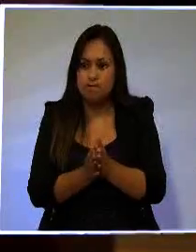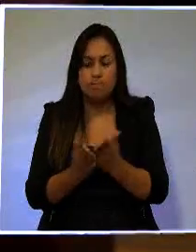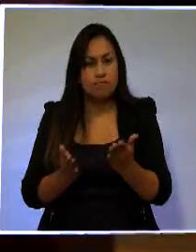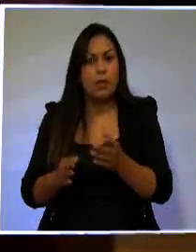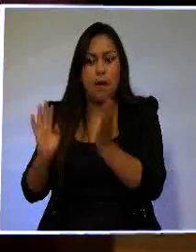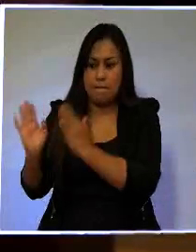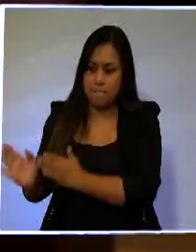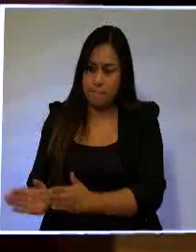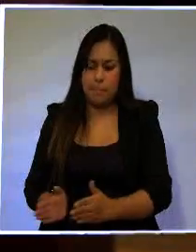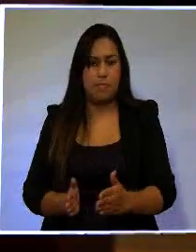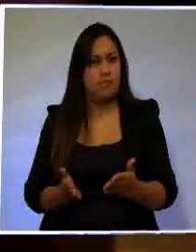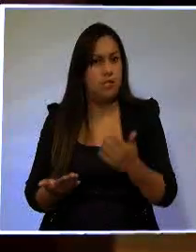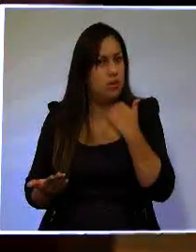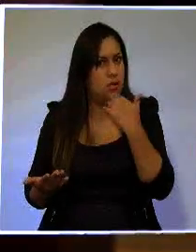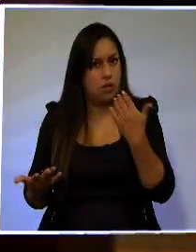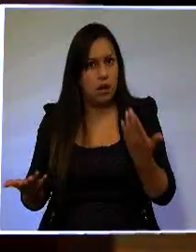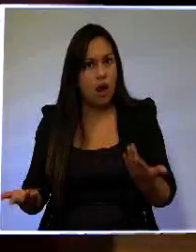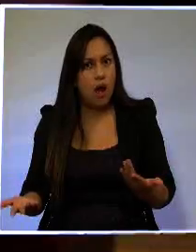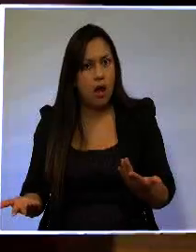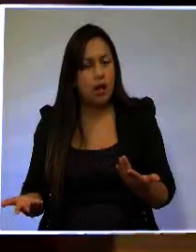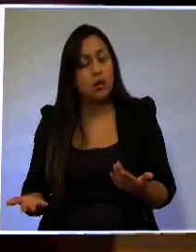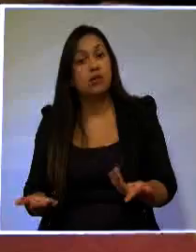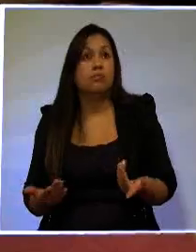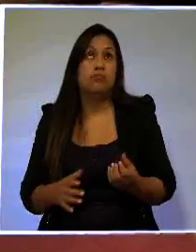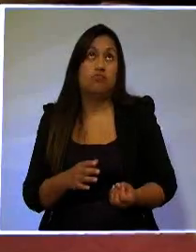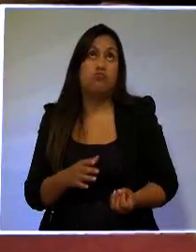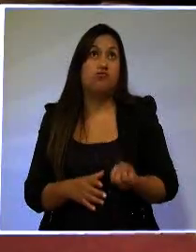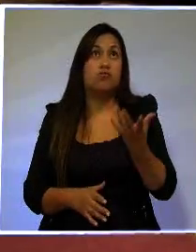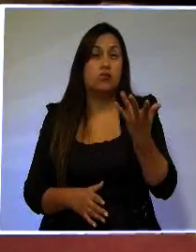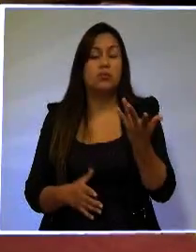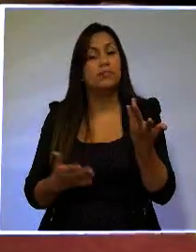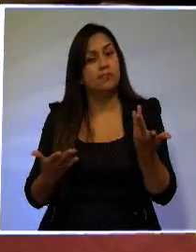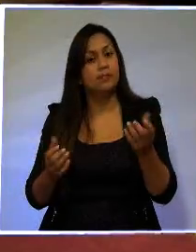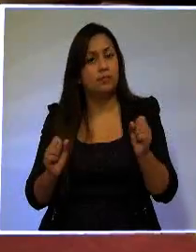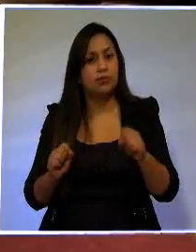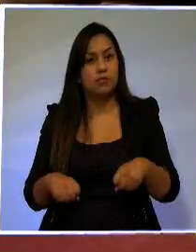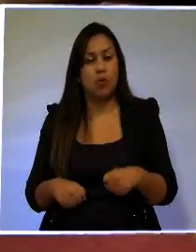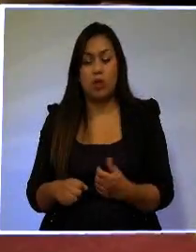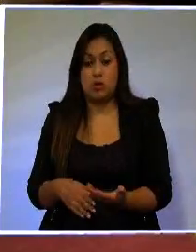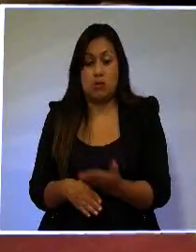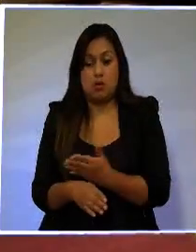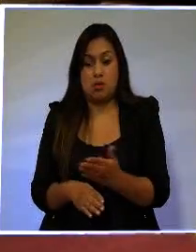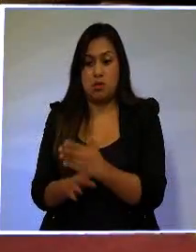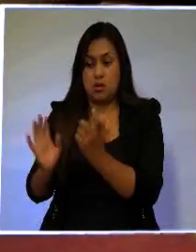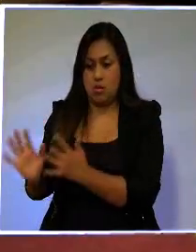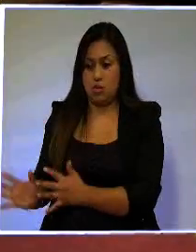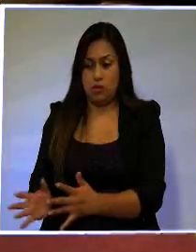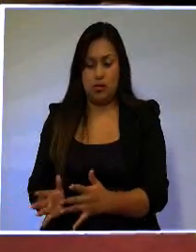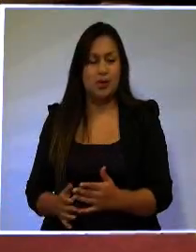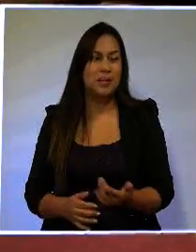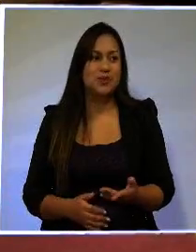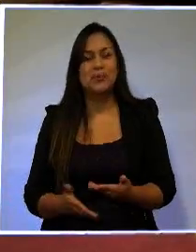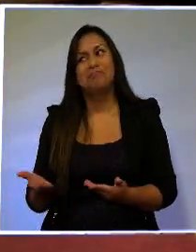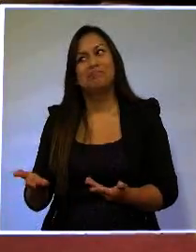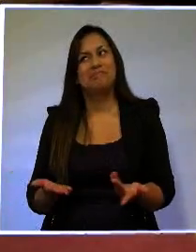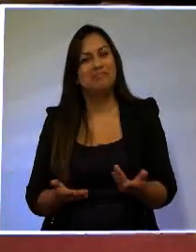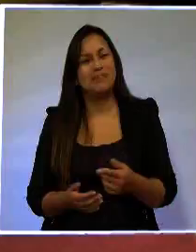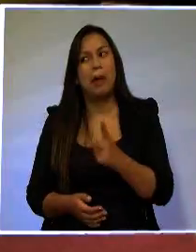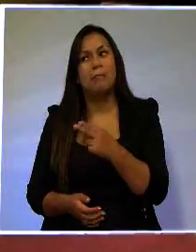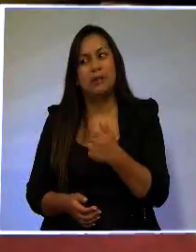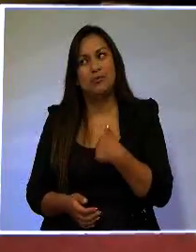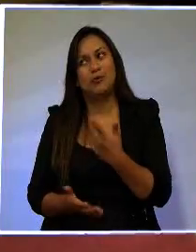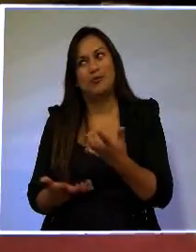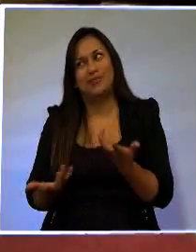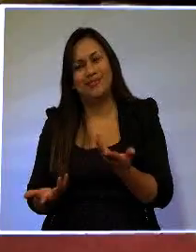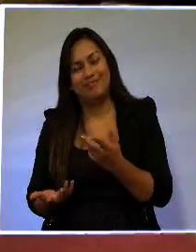preparados En caso de que ocurra un evento de estas magnitudes ahora bien Don Mario Lorena me robaste la pregunta precisamente la ciudadanía